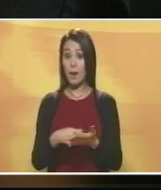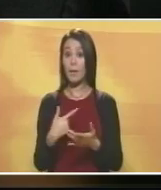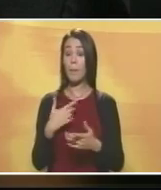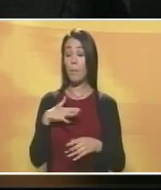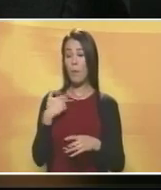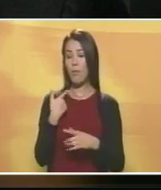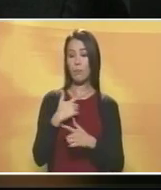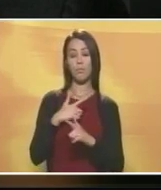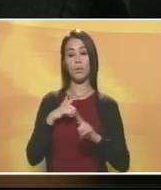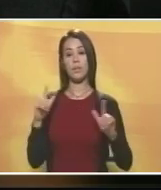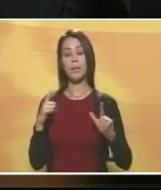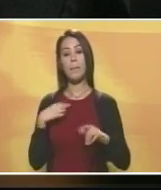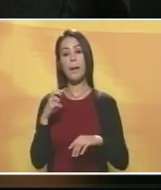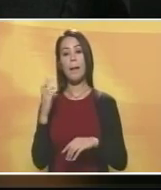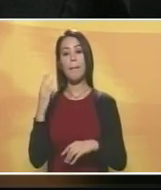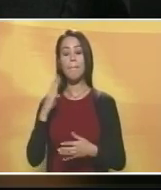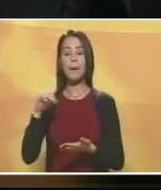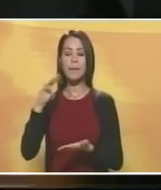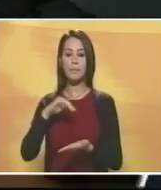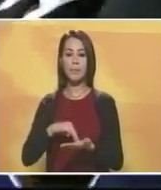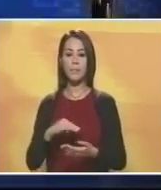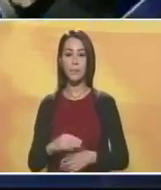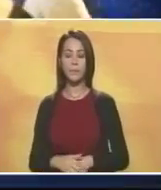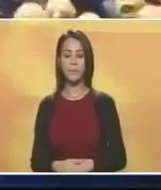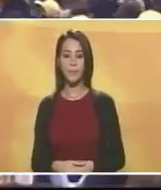centro de detención en Miami.